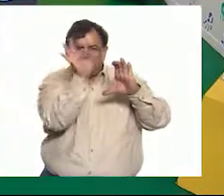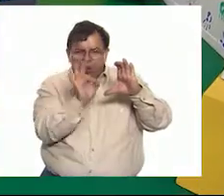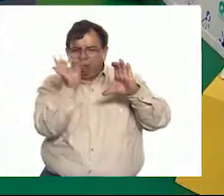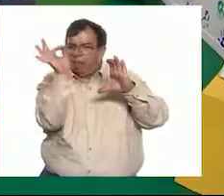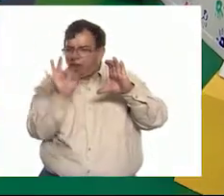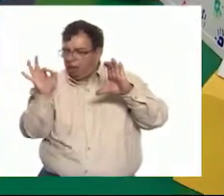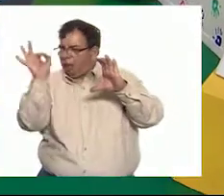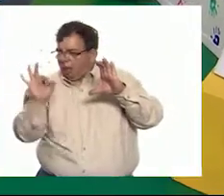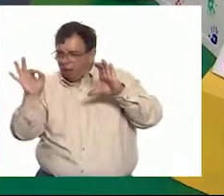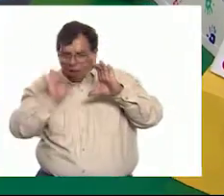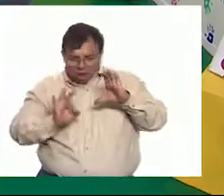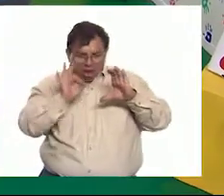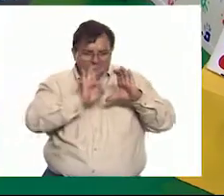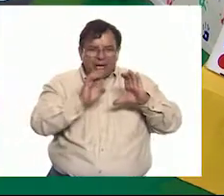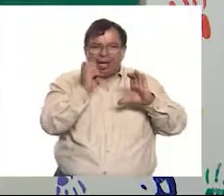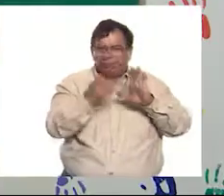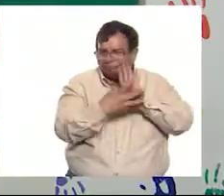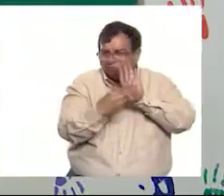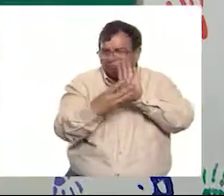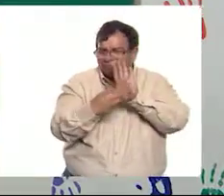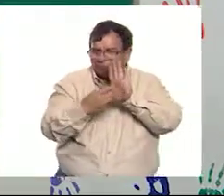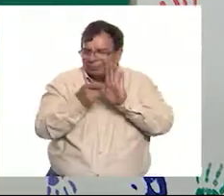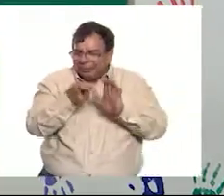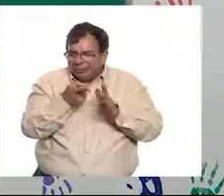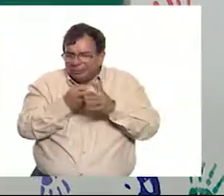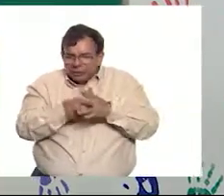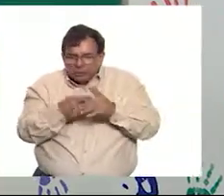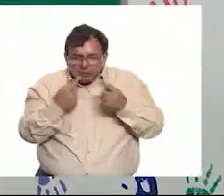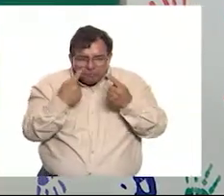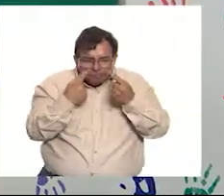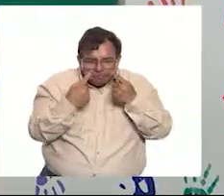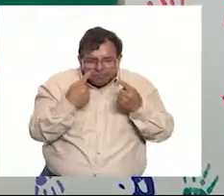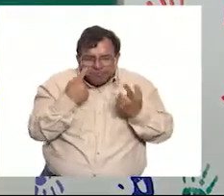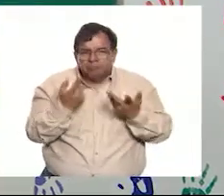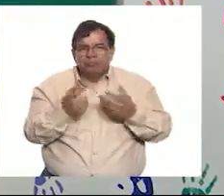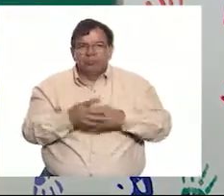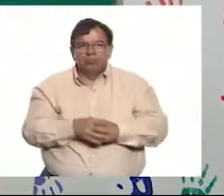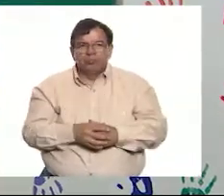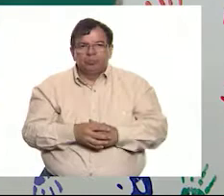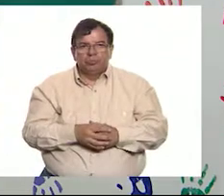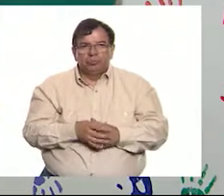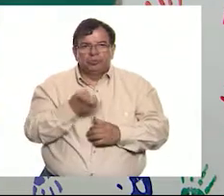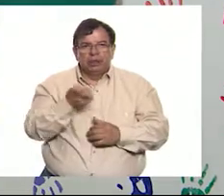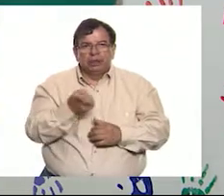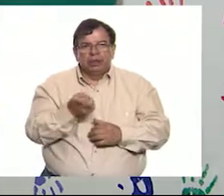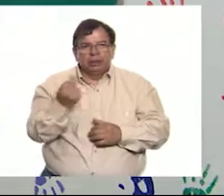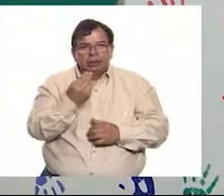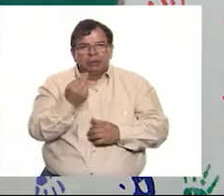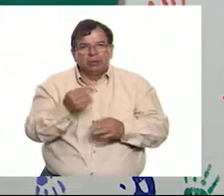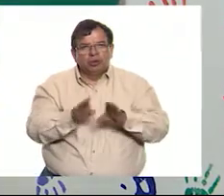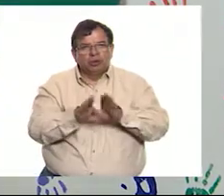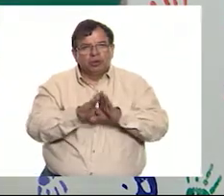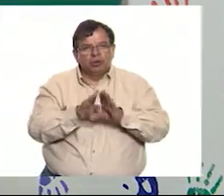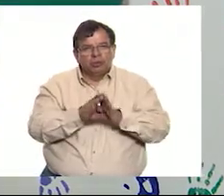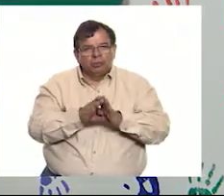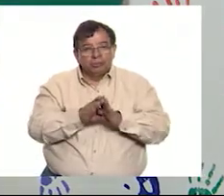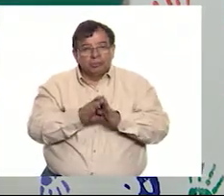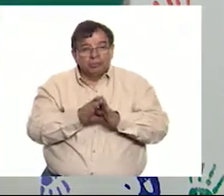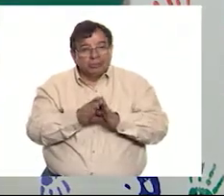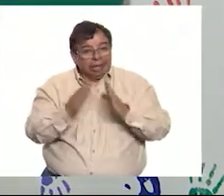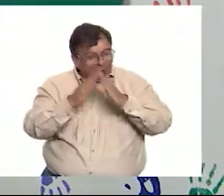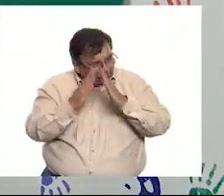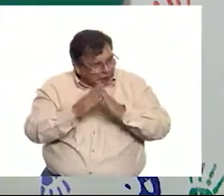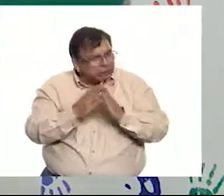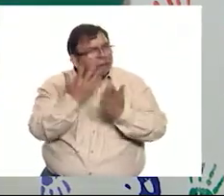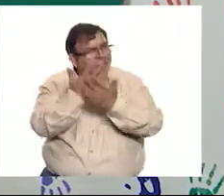figuras. Así es, esos patrones hay que empezarlos a analizar bastante bien y para eso también hay que realizar esta actividad en